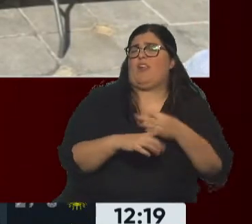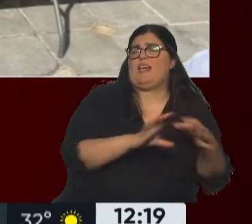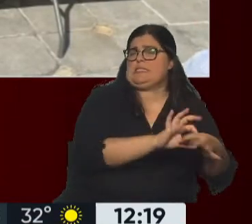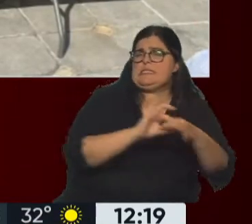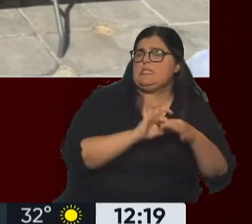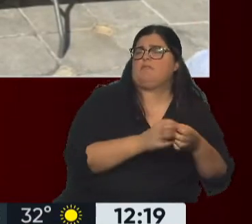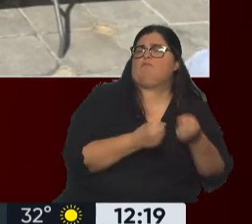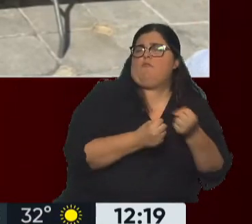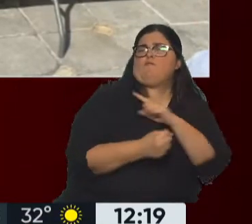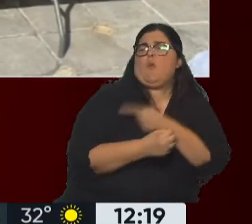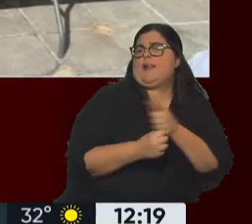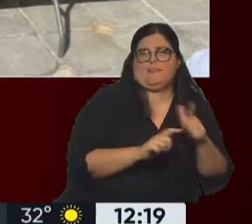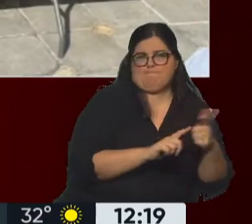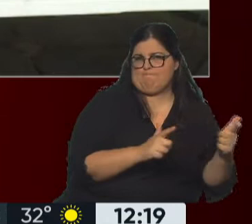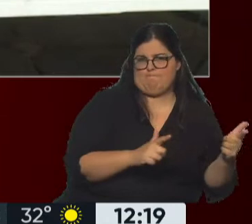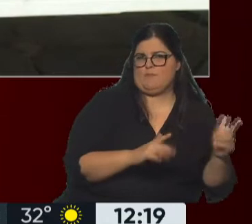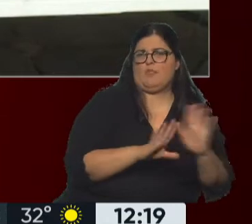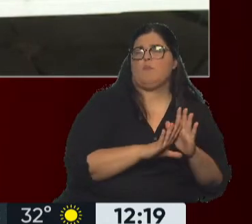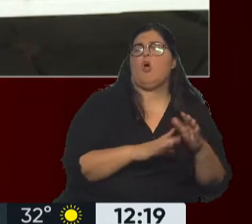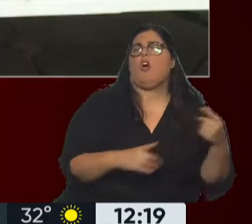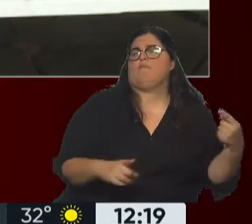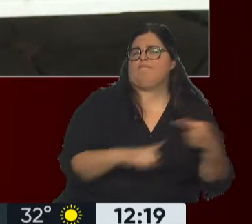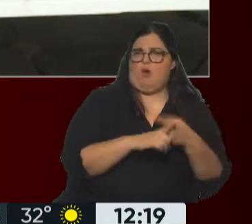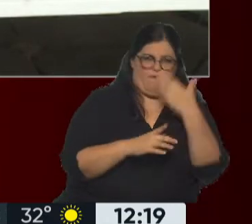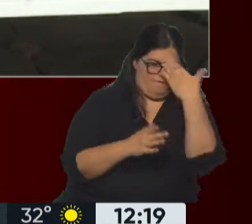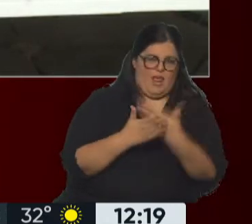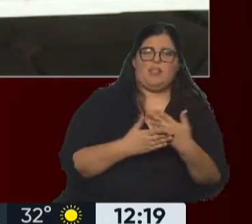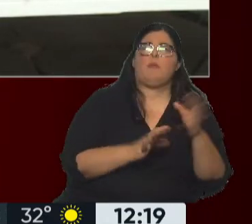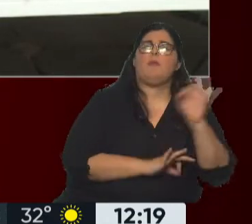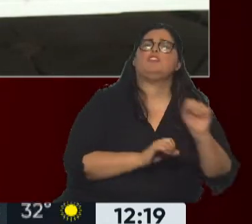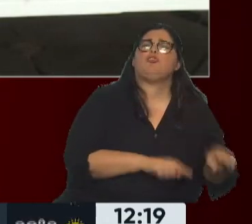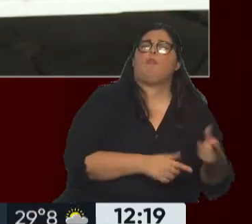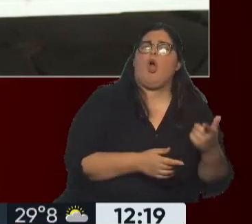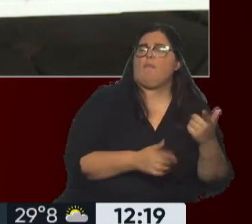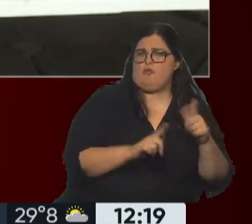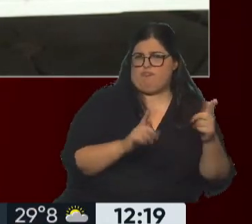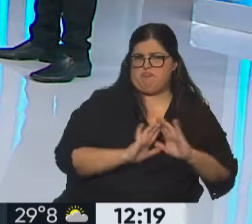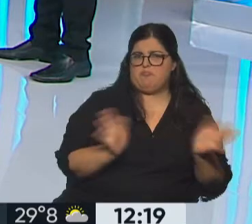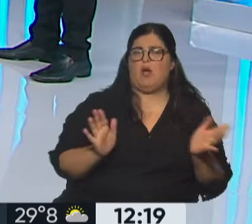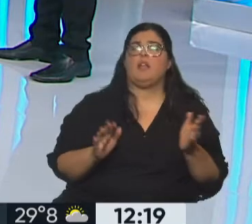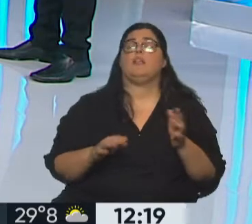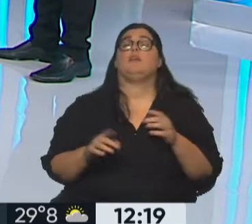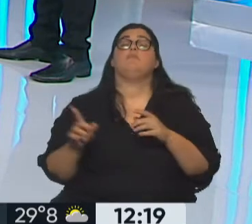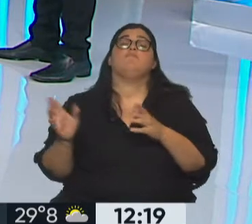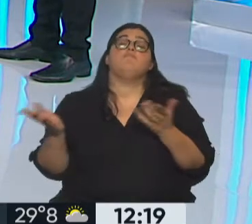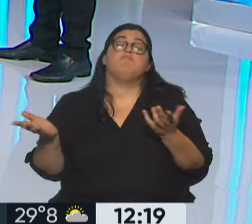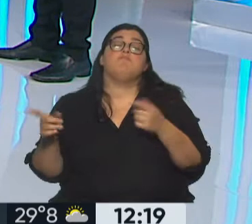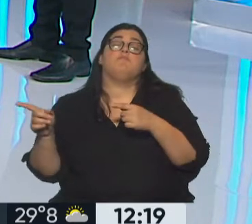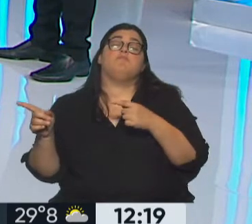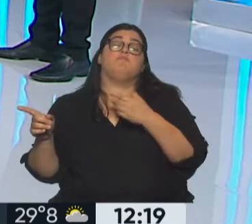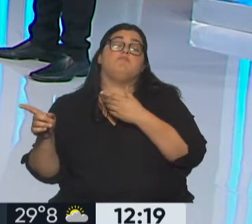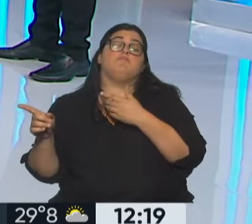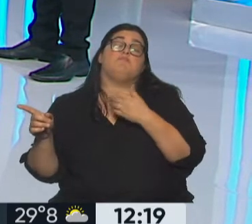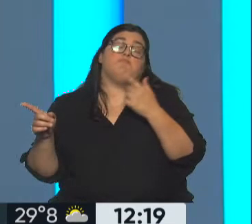cabal y con una lógica de oposición confrontativa y con proyecto propio? Y hasta dónde, bueno, está subiendo al ring este tipo de rival, ¿no? Y lo uno, si